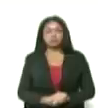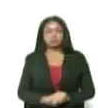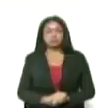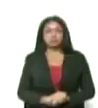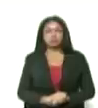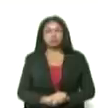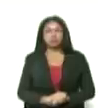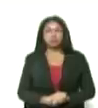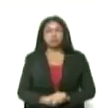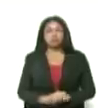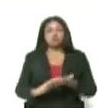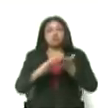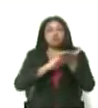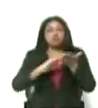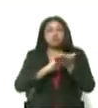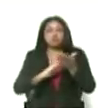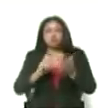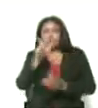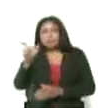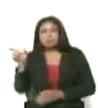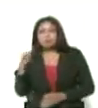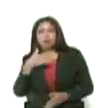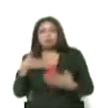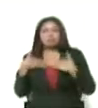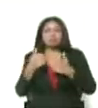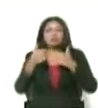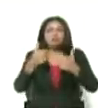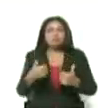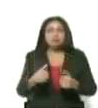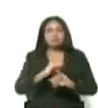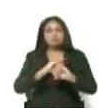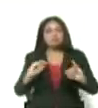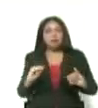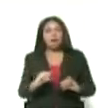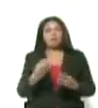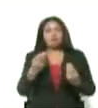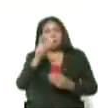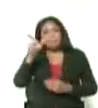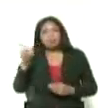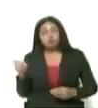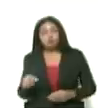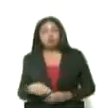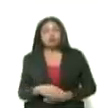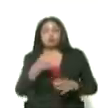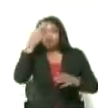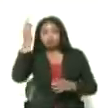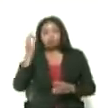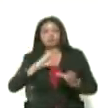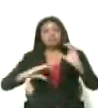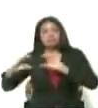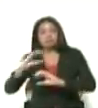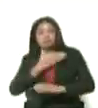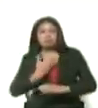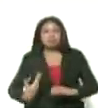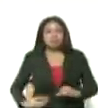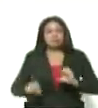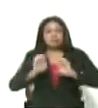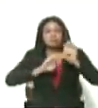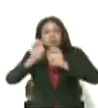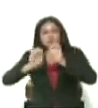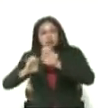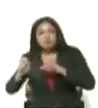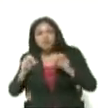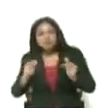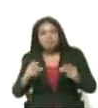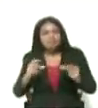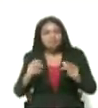alta tasa de recuperación que estamos viendo. Estamos ahorita, el Consejo Científico Presidencial está evaluando la